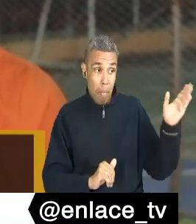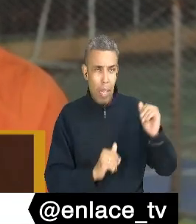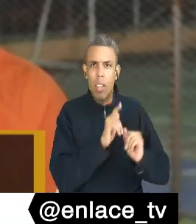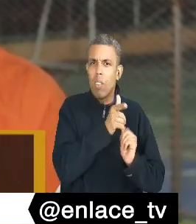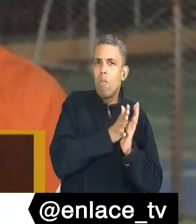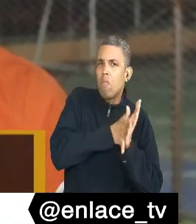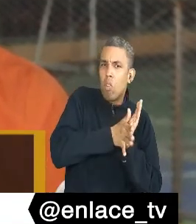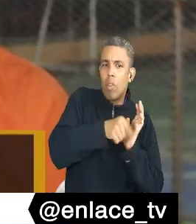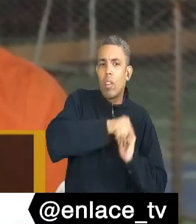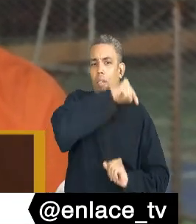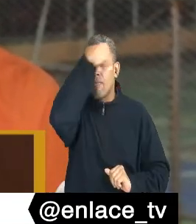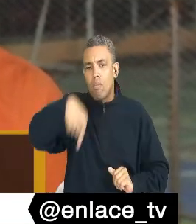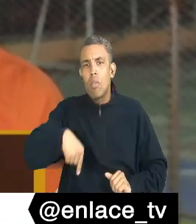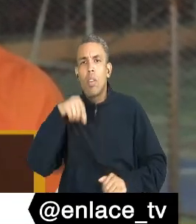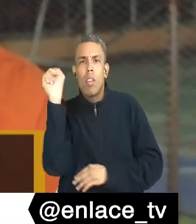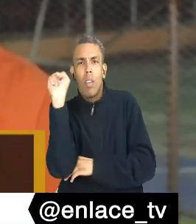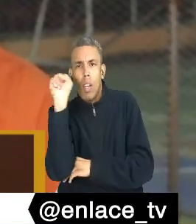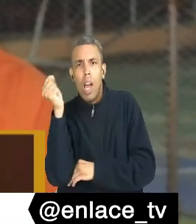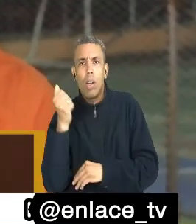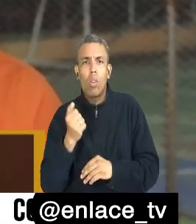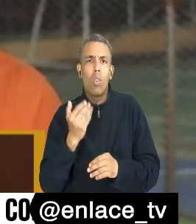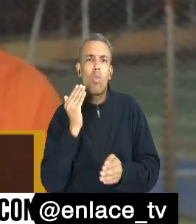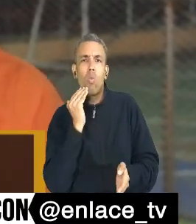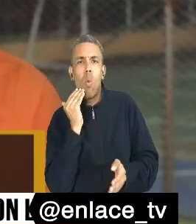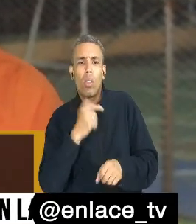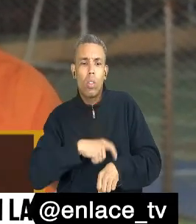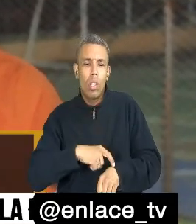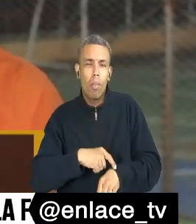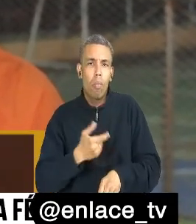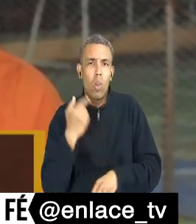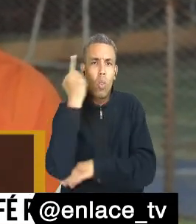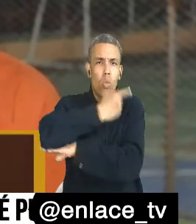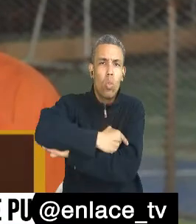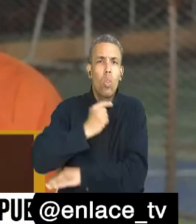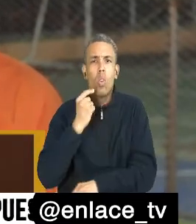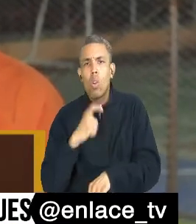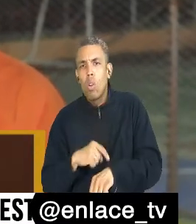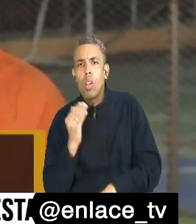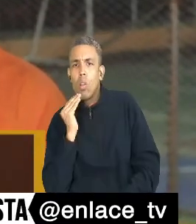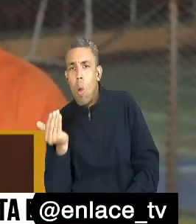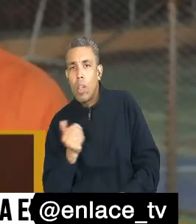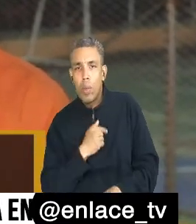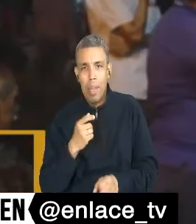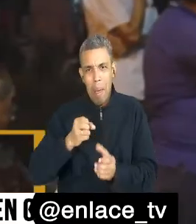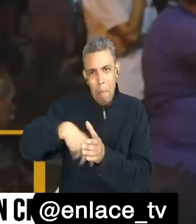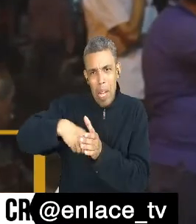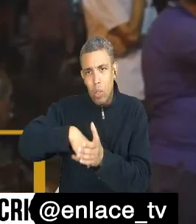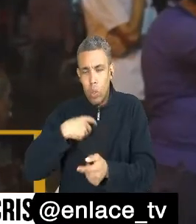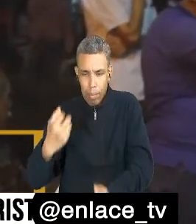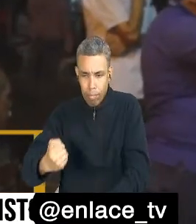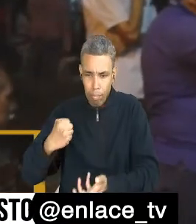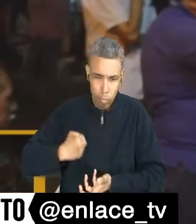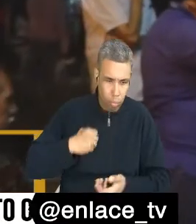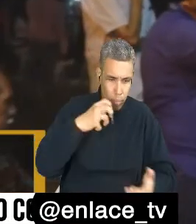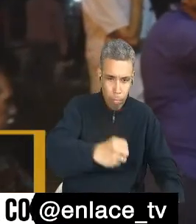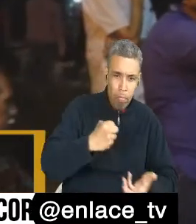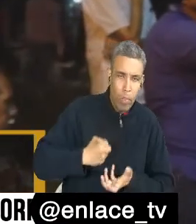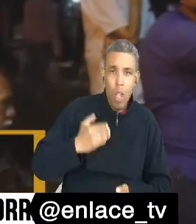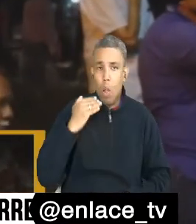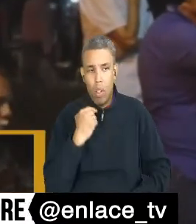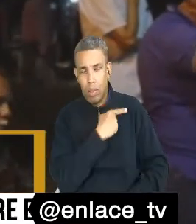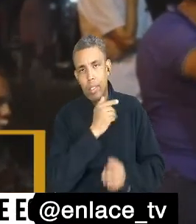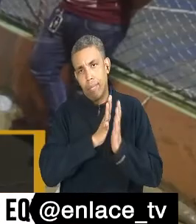esté enterada y pueda disponer los residuos, sacar sus basuras en los días y en los horarios establecidos. Sembrar conciencia, pero también